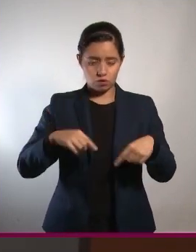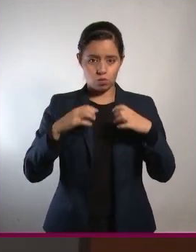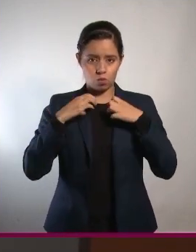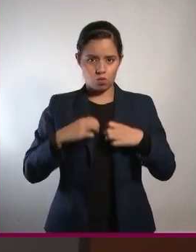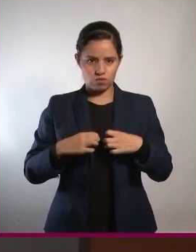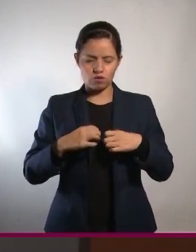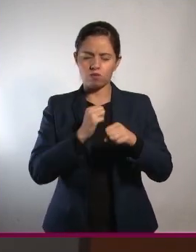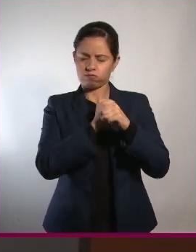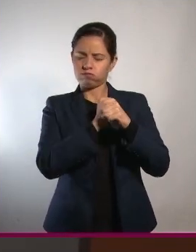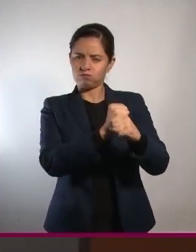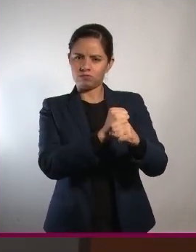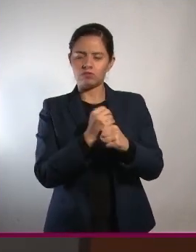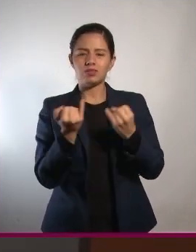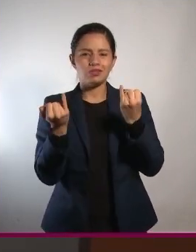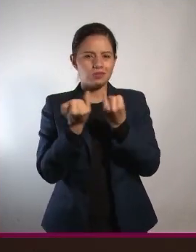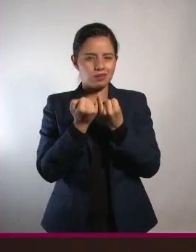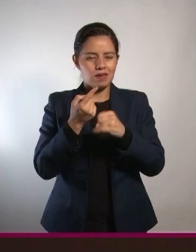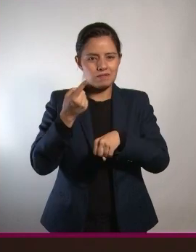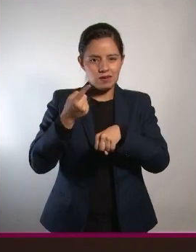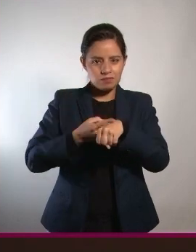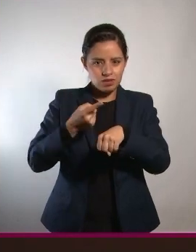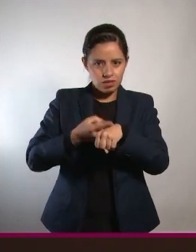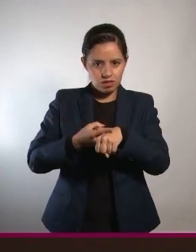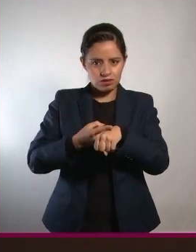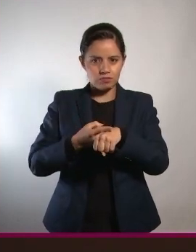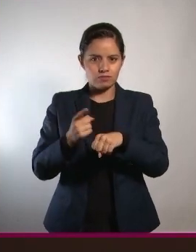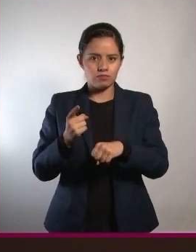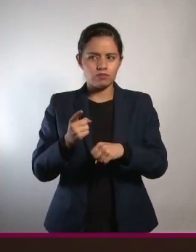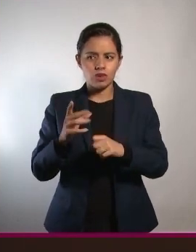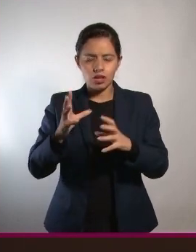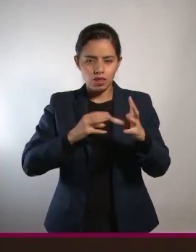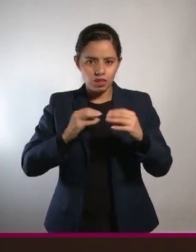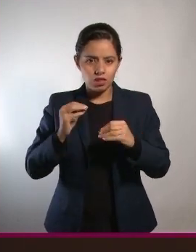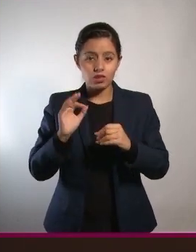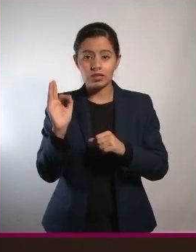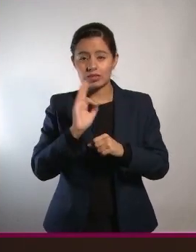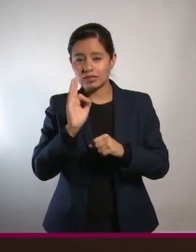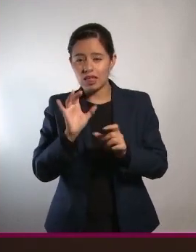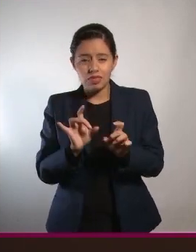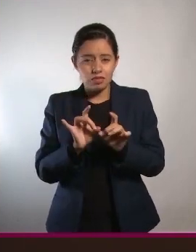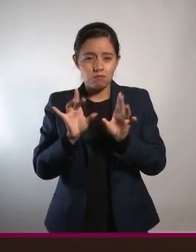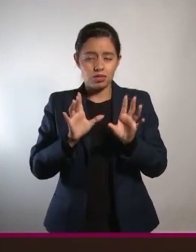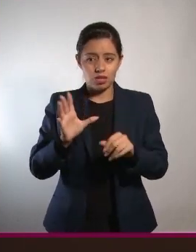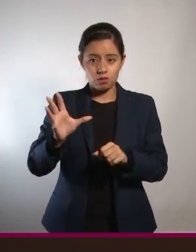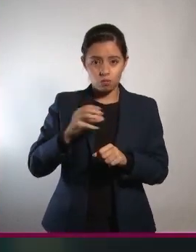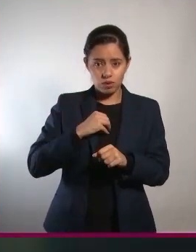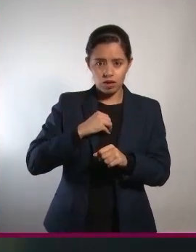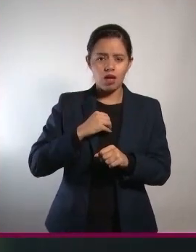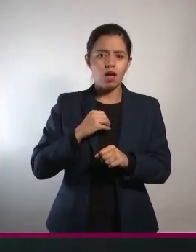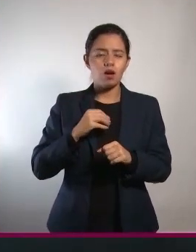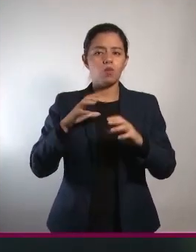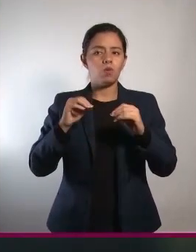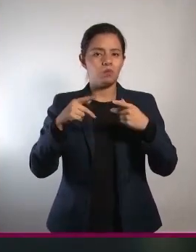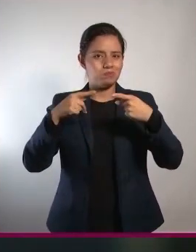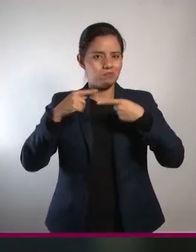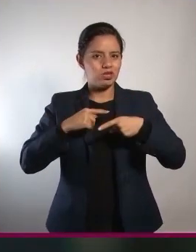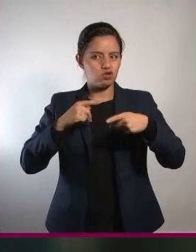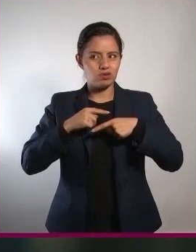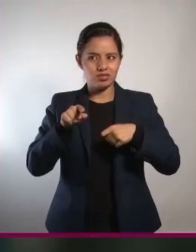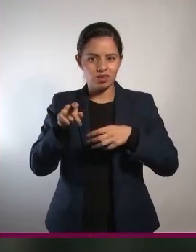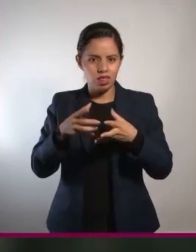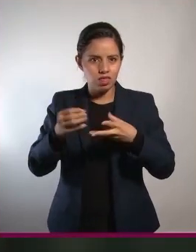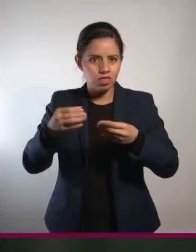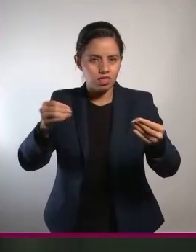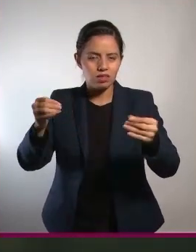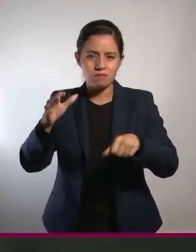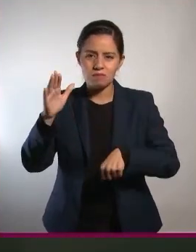y también ayuda a que estas enfermedades infecciosas tengan una menor propagación entre la población, protegiendo así a nuestra